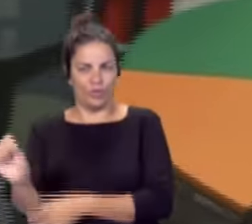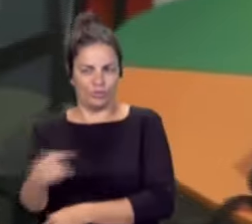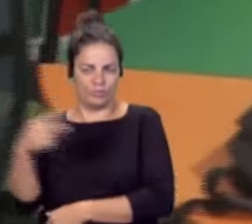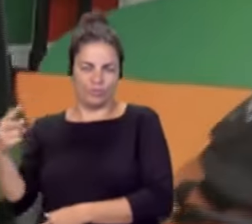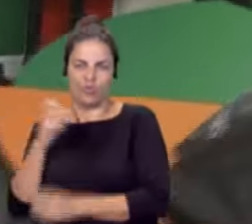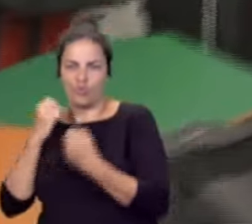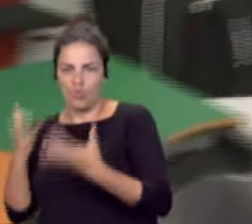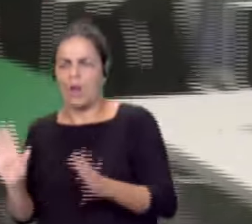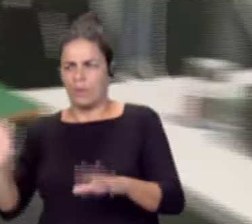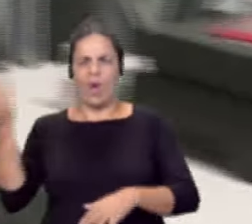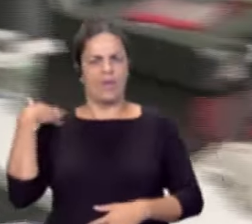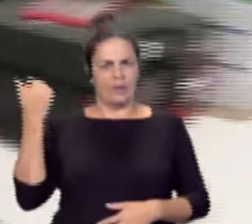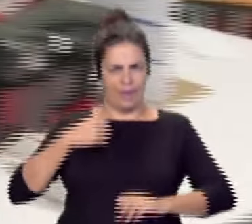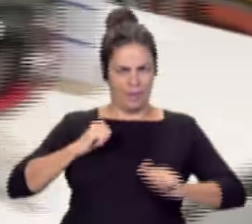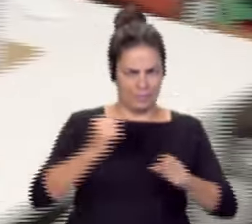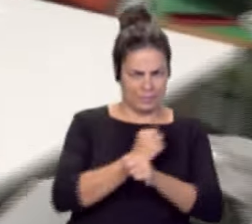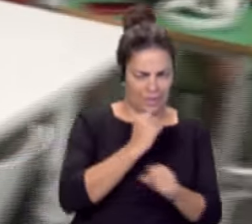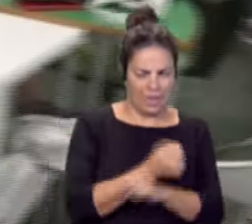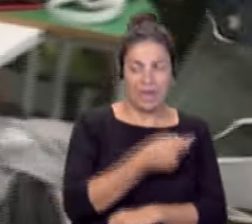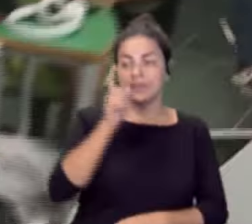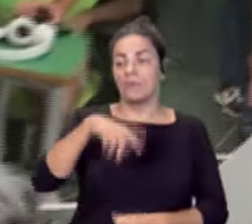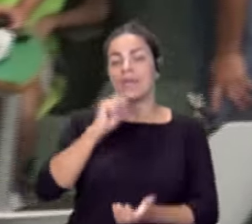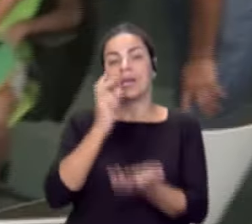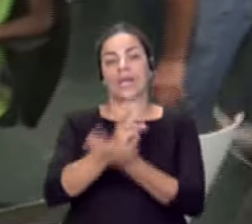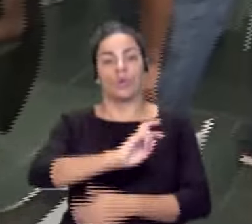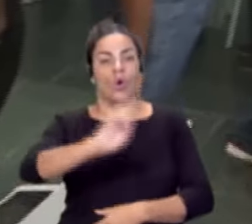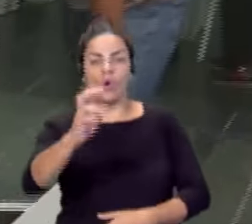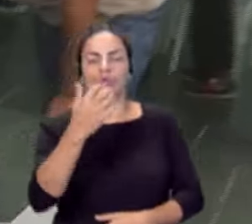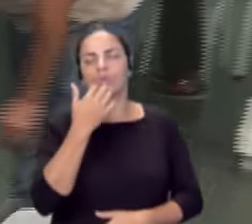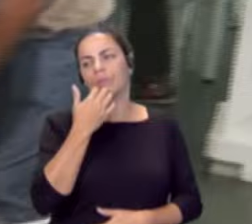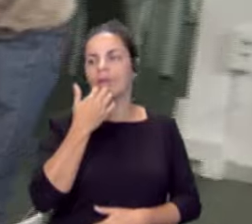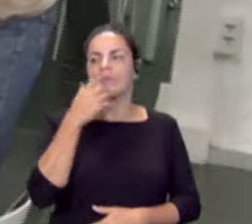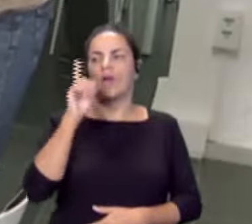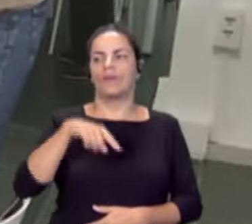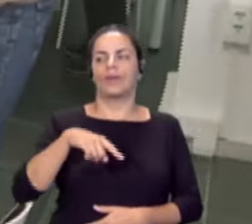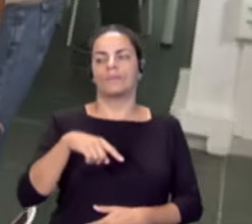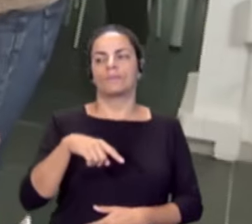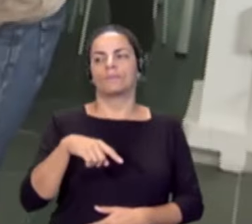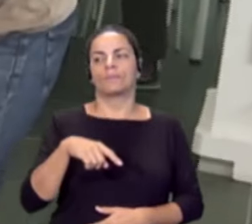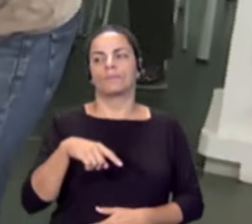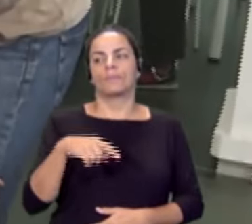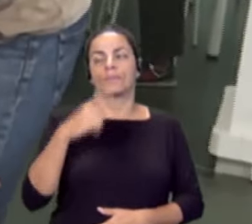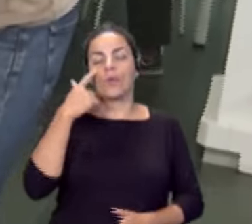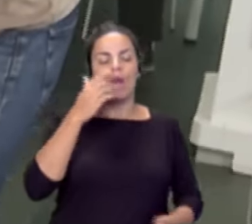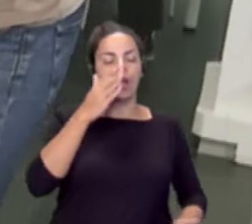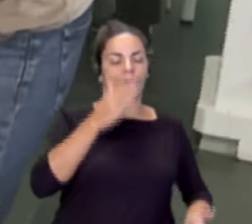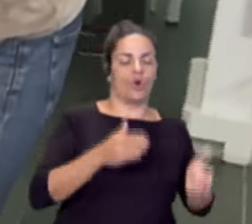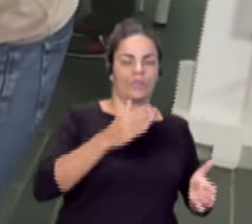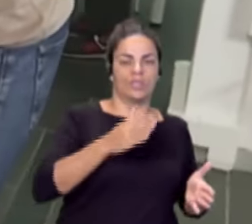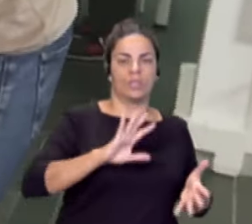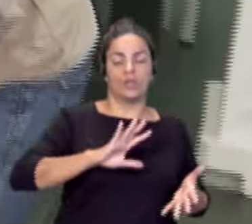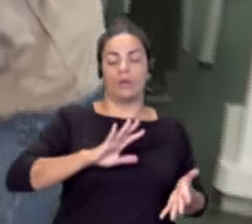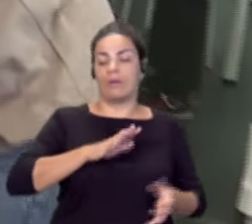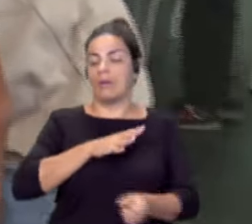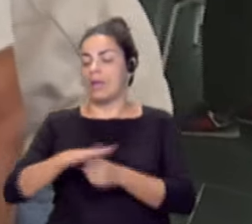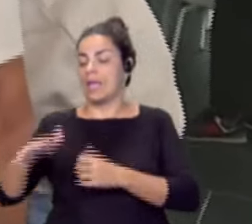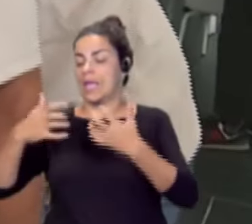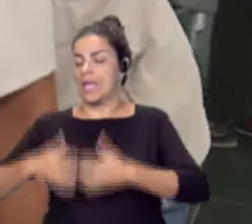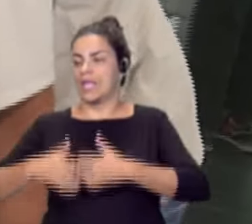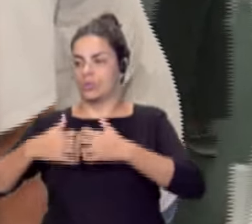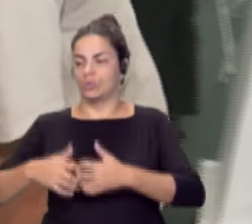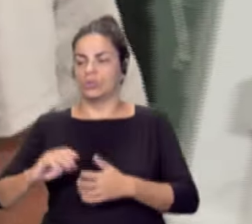¿no? Tenemos otro, como por ejemplo, cómo va a afectar la robotización a la industria, en este caso a la industria agroalimentaria.